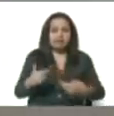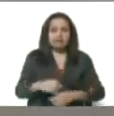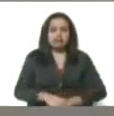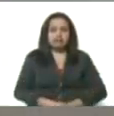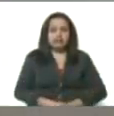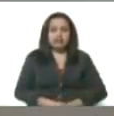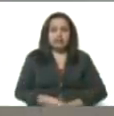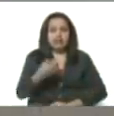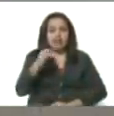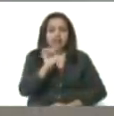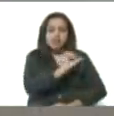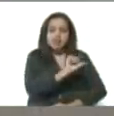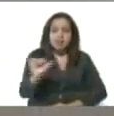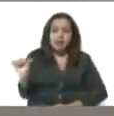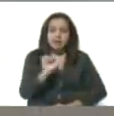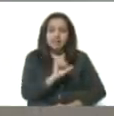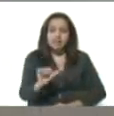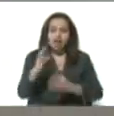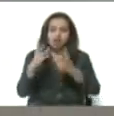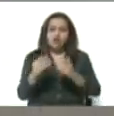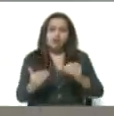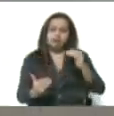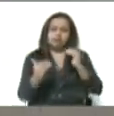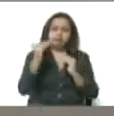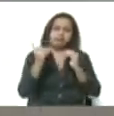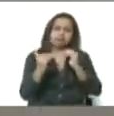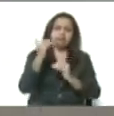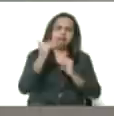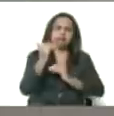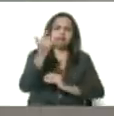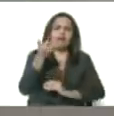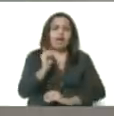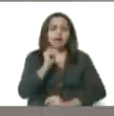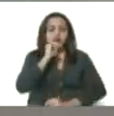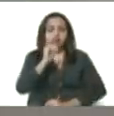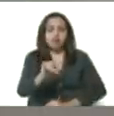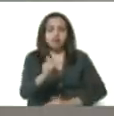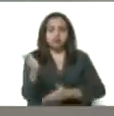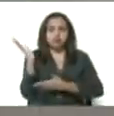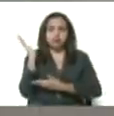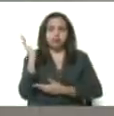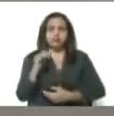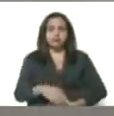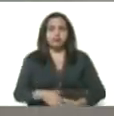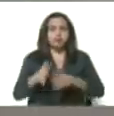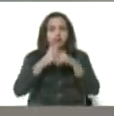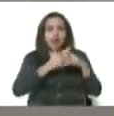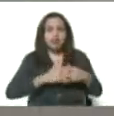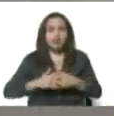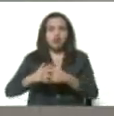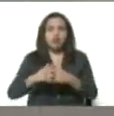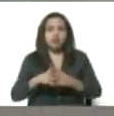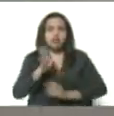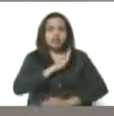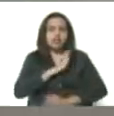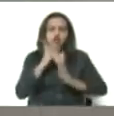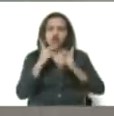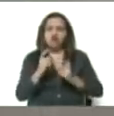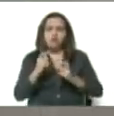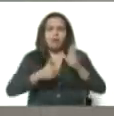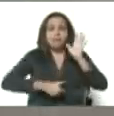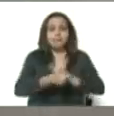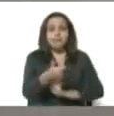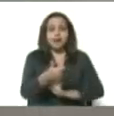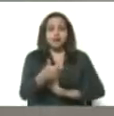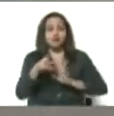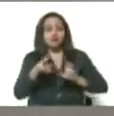por semanas siendo así. Fíjense ustedes, hoy hay una noticia. Estados Unidos registra un nuevo récord con